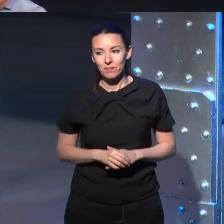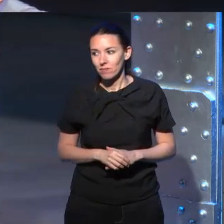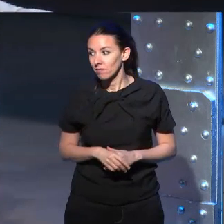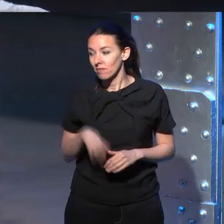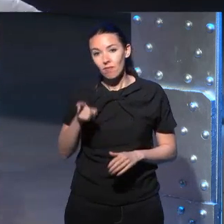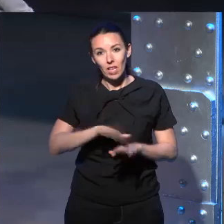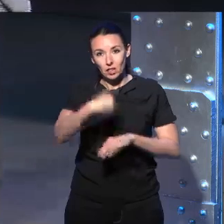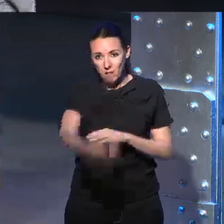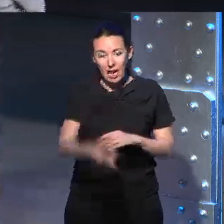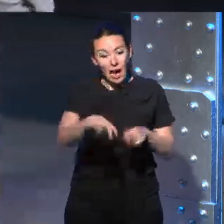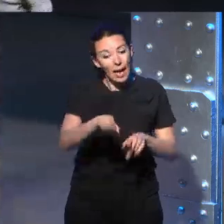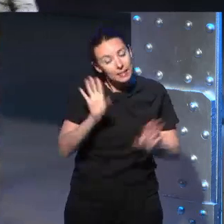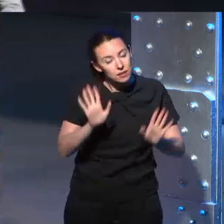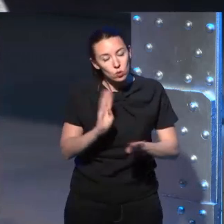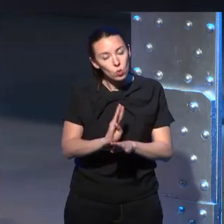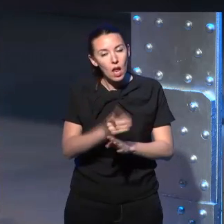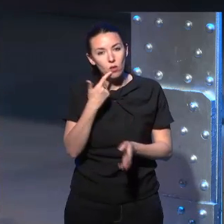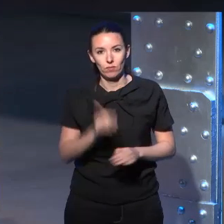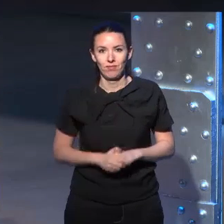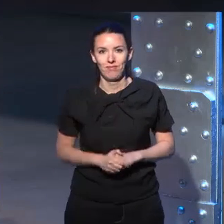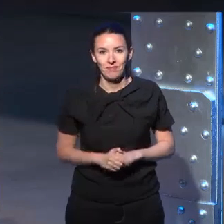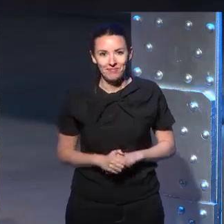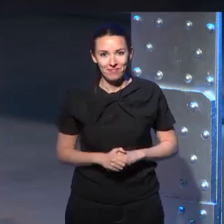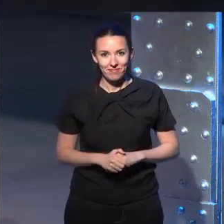Eso se va a caer, ahí, espera, a ver, bueno. Tú tira.